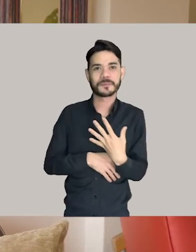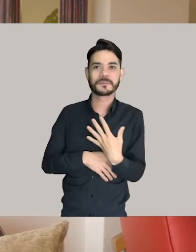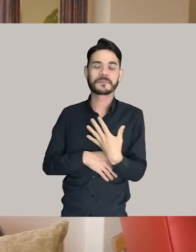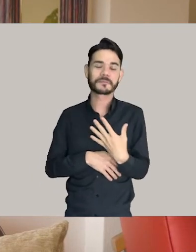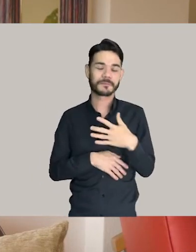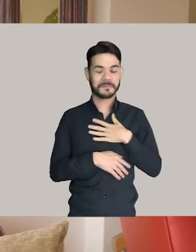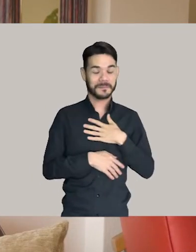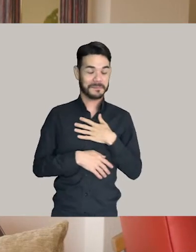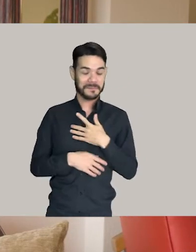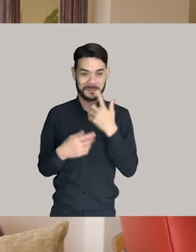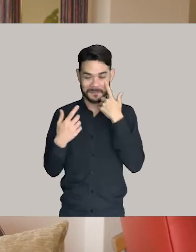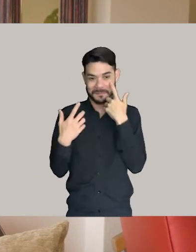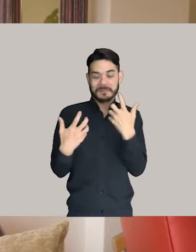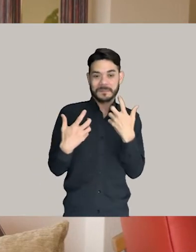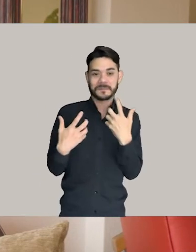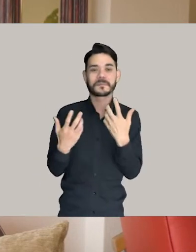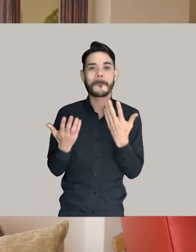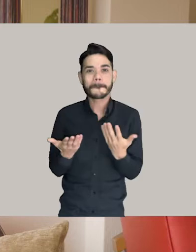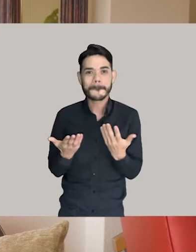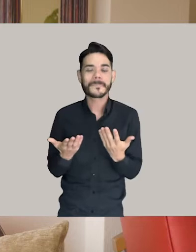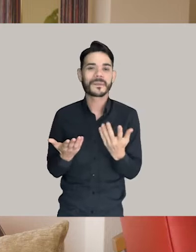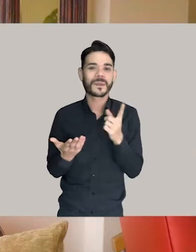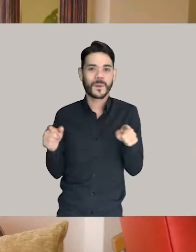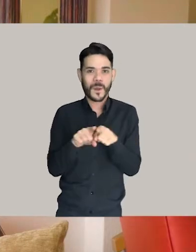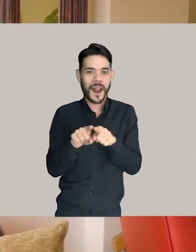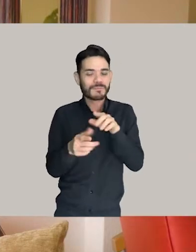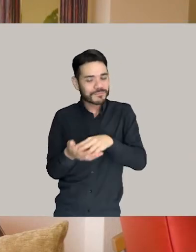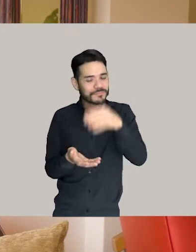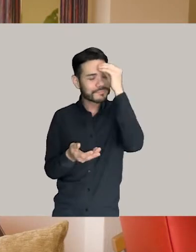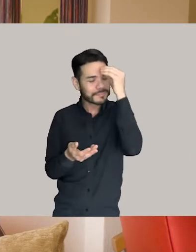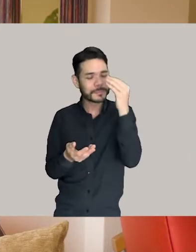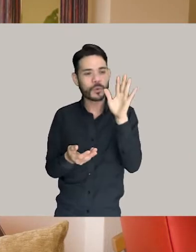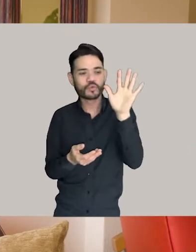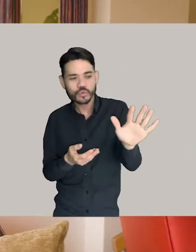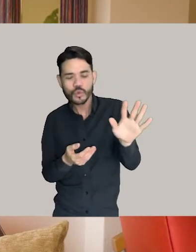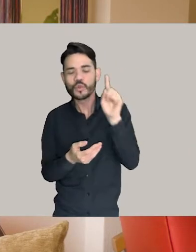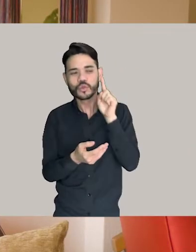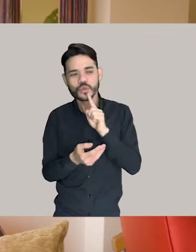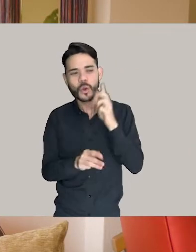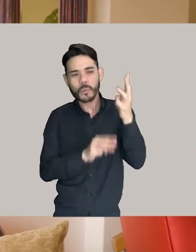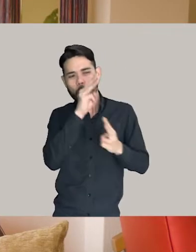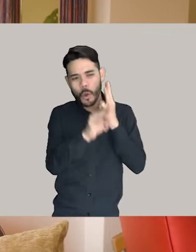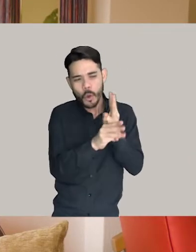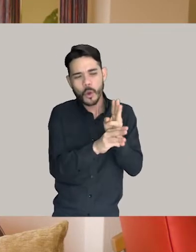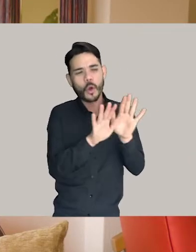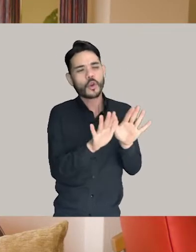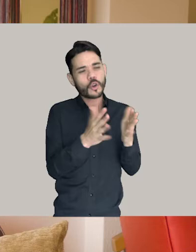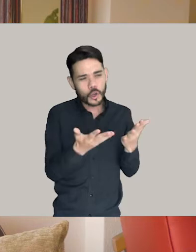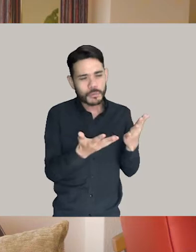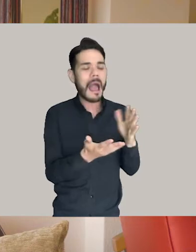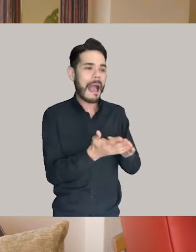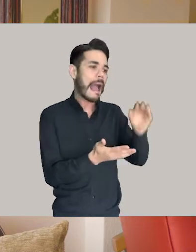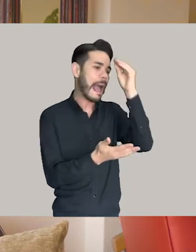y me impresionó porque aprende uno cómo es el mundo de ellos, cómo conciben